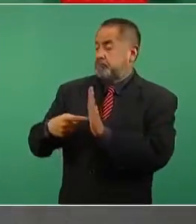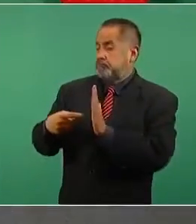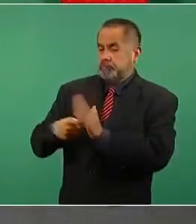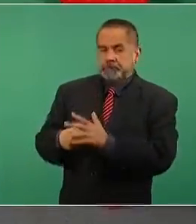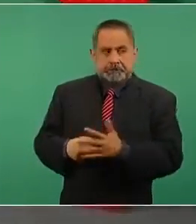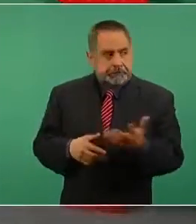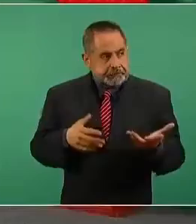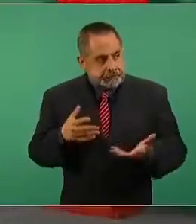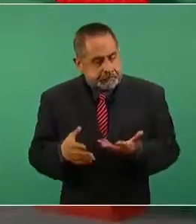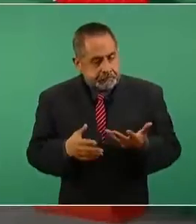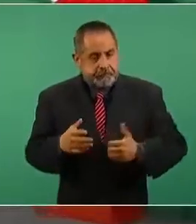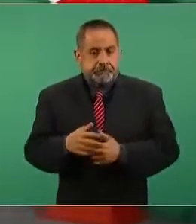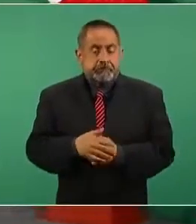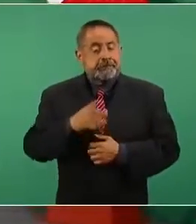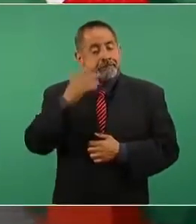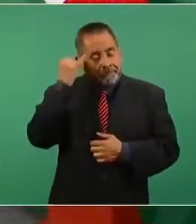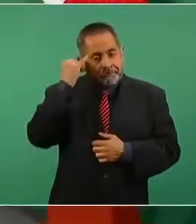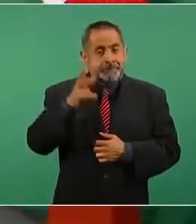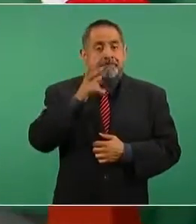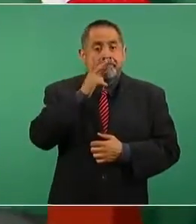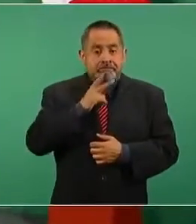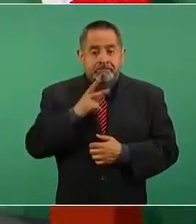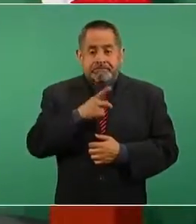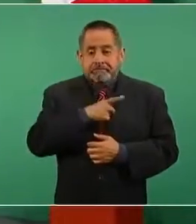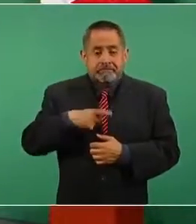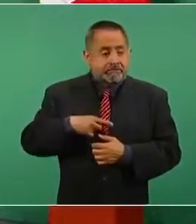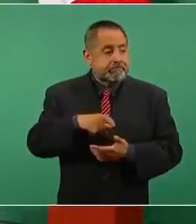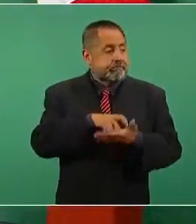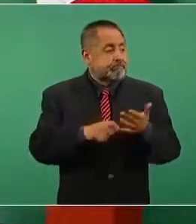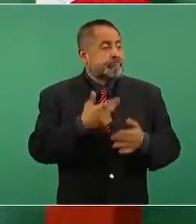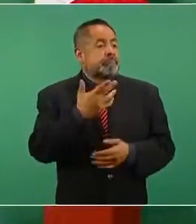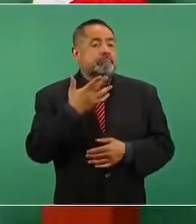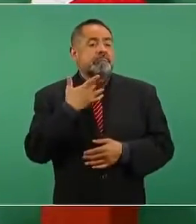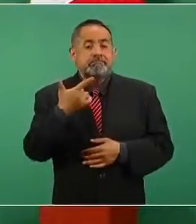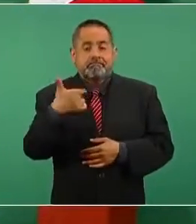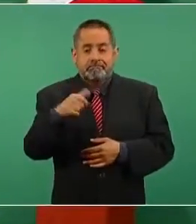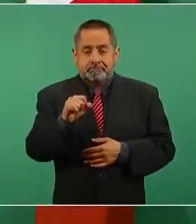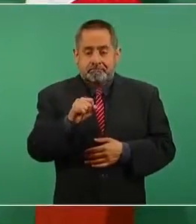que Pemex tenía que comprar el gas